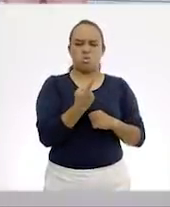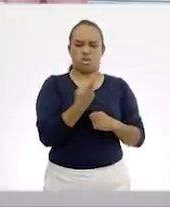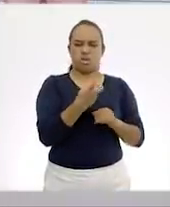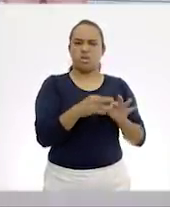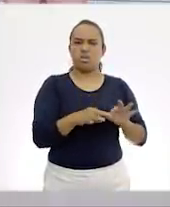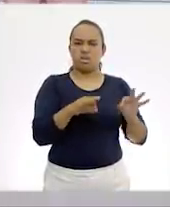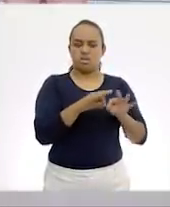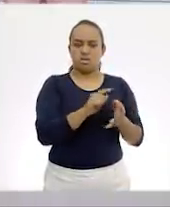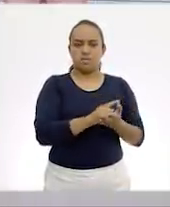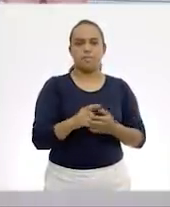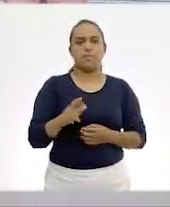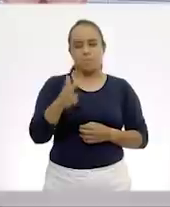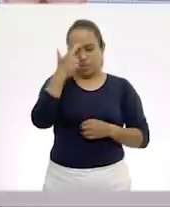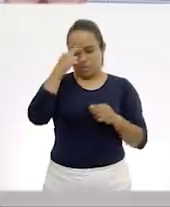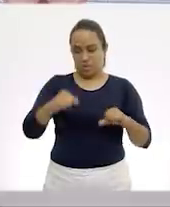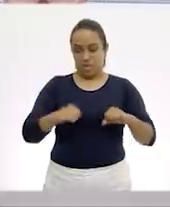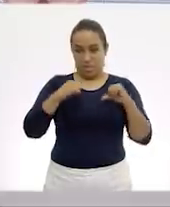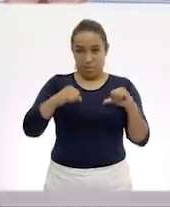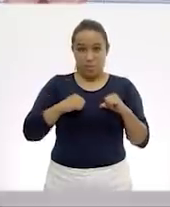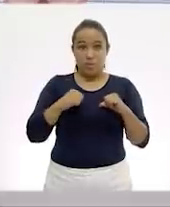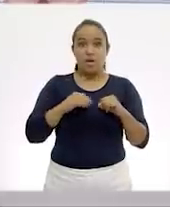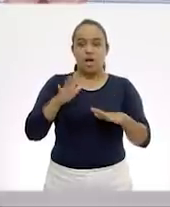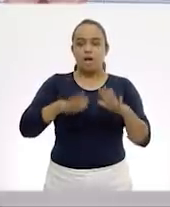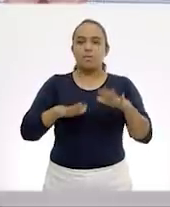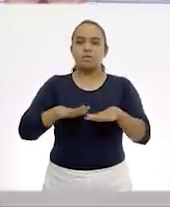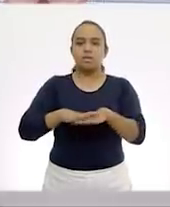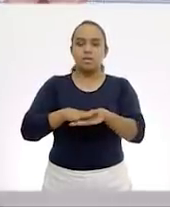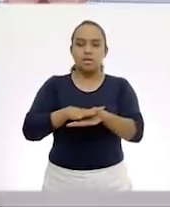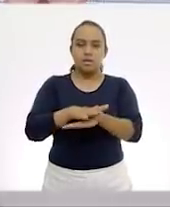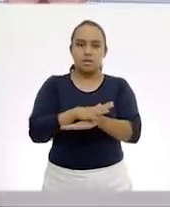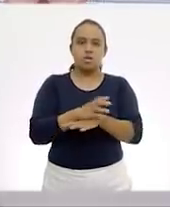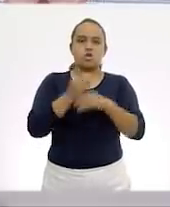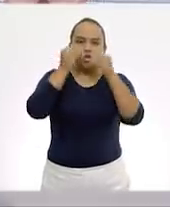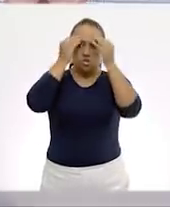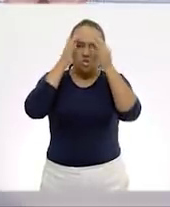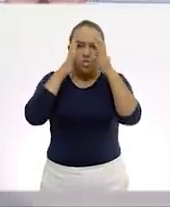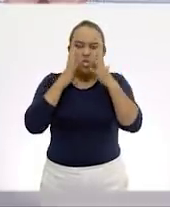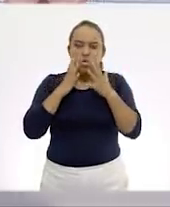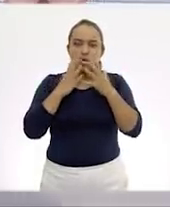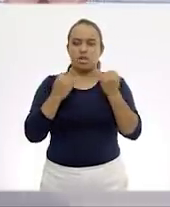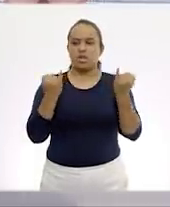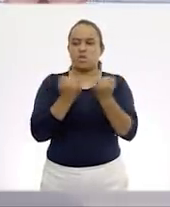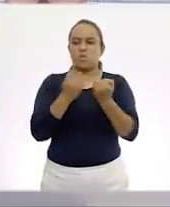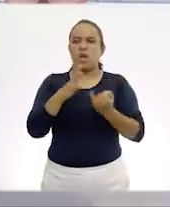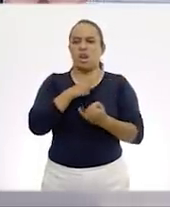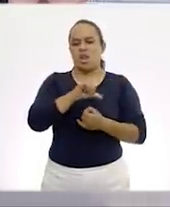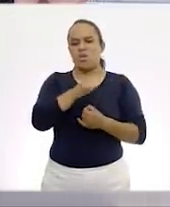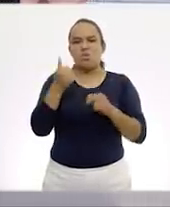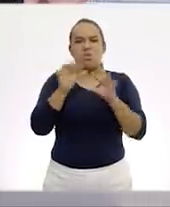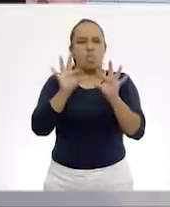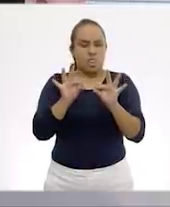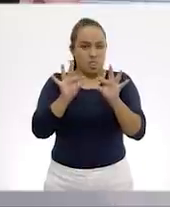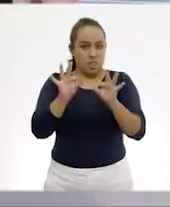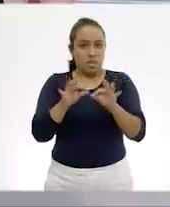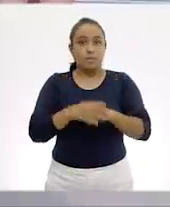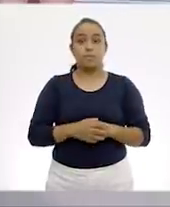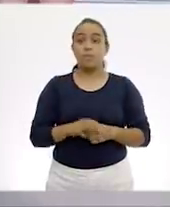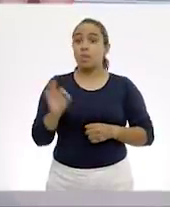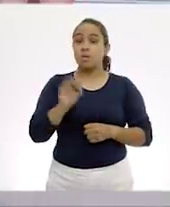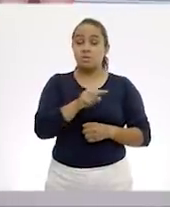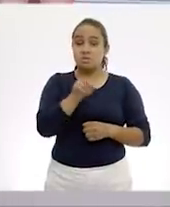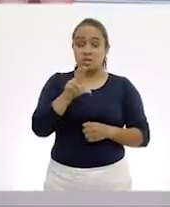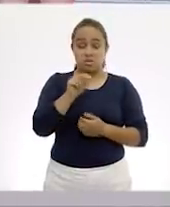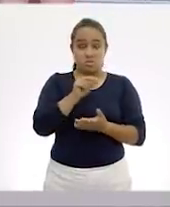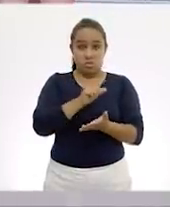que durante la pubertad hay cambios como el aumento en la sudoración y otras secreciones. La falta de higiene